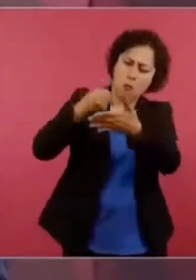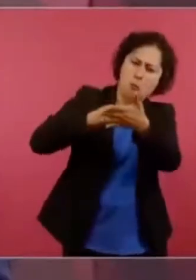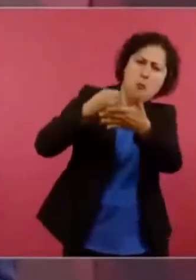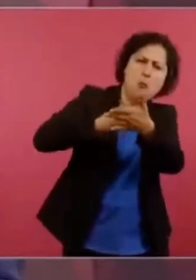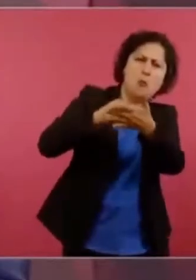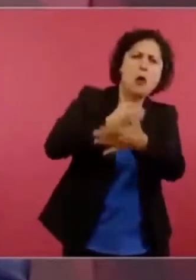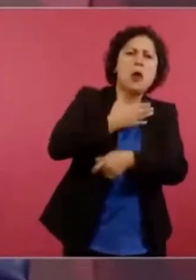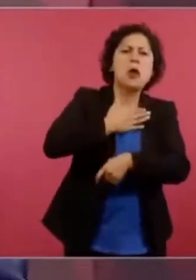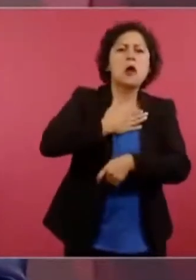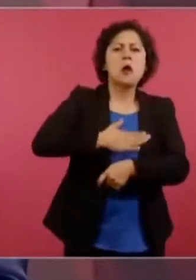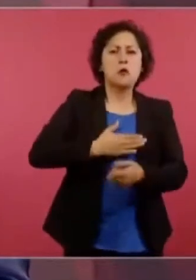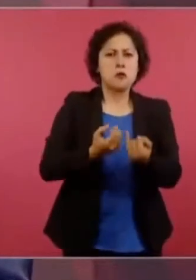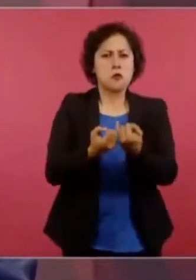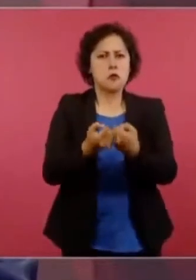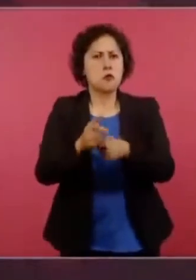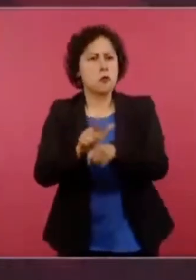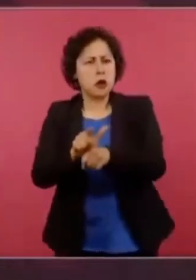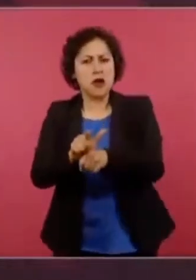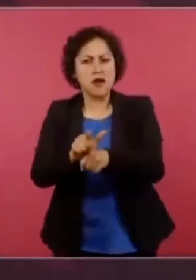Todo eso